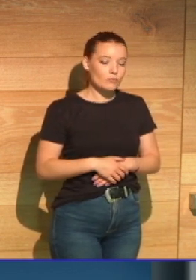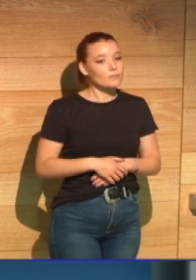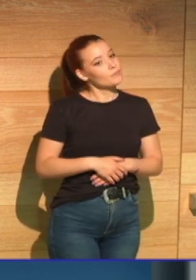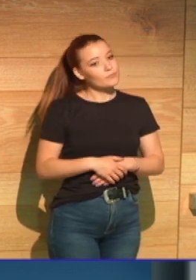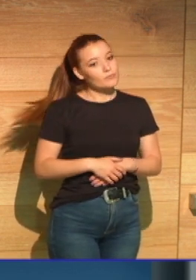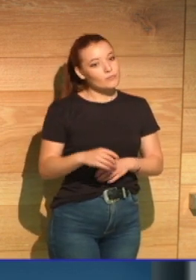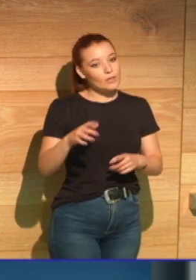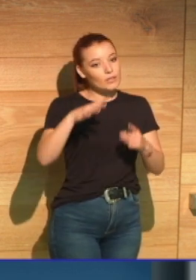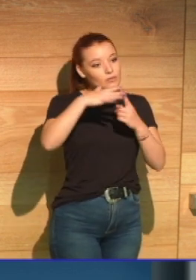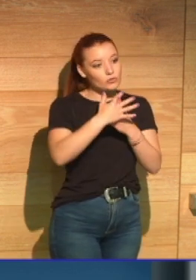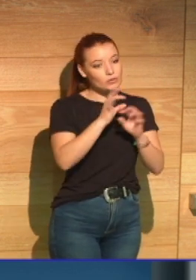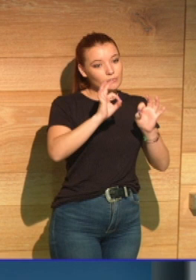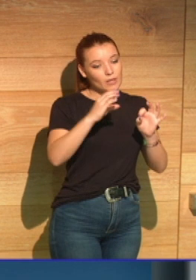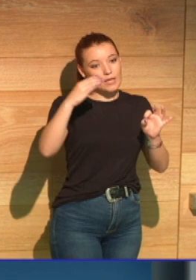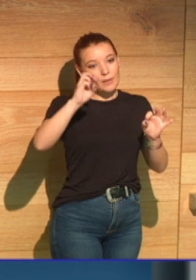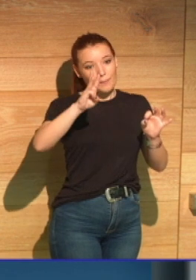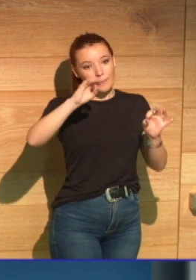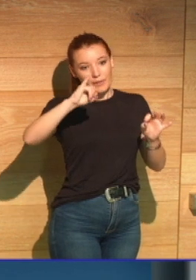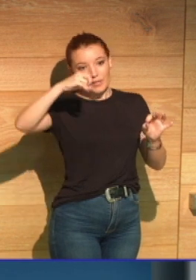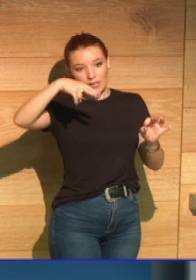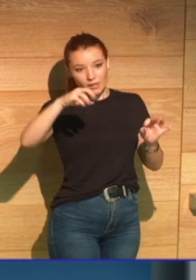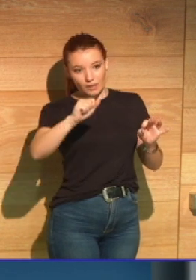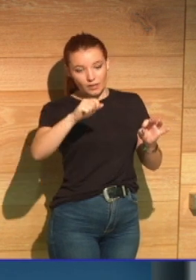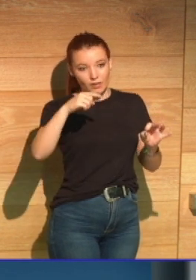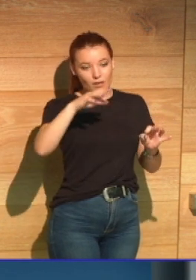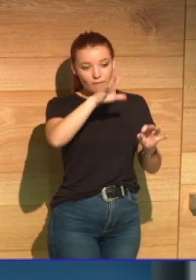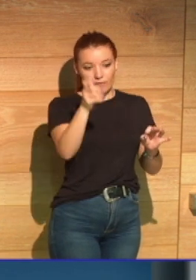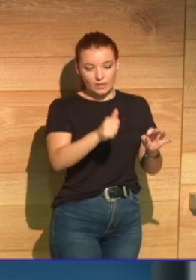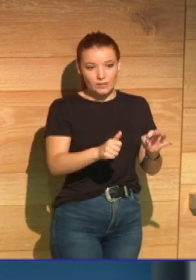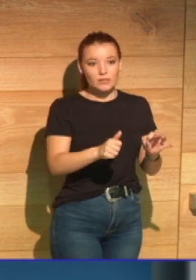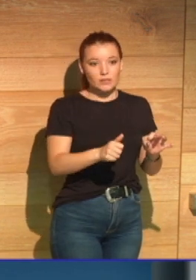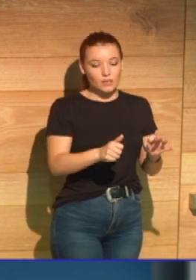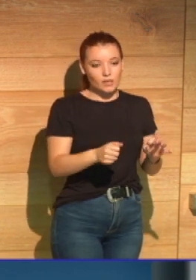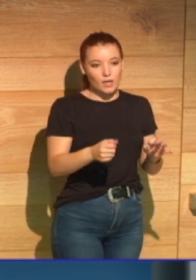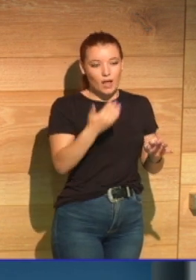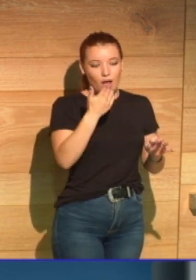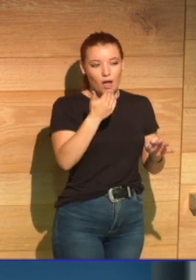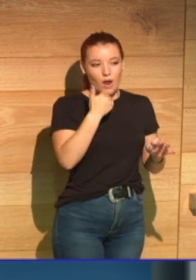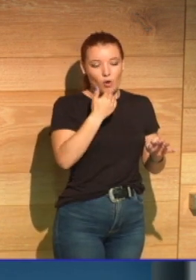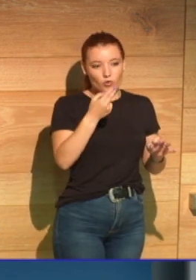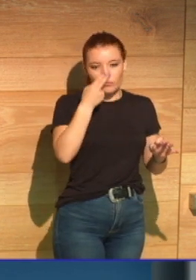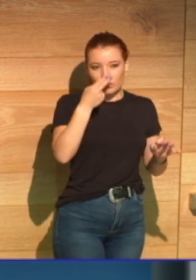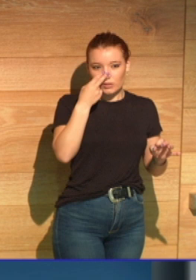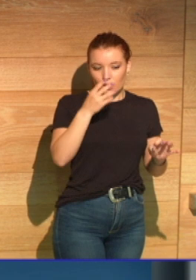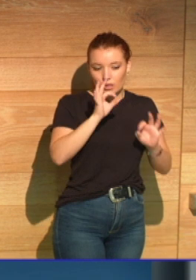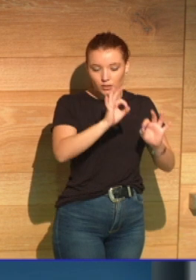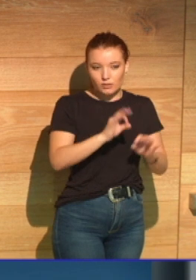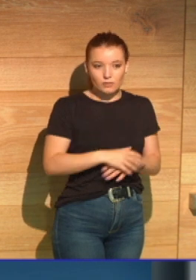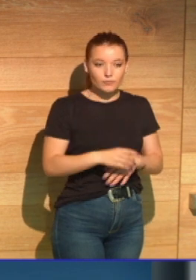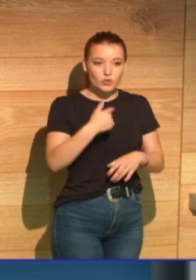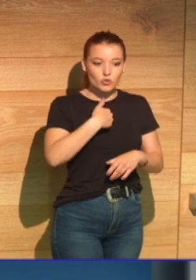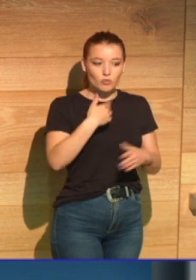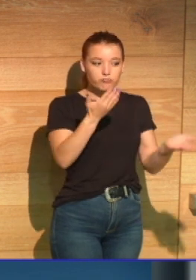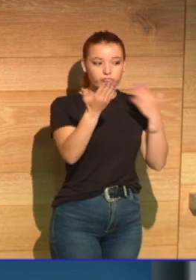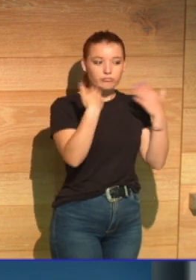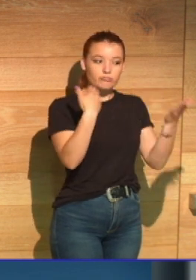El caso de Pina, la Pinacoteca de Sao Paulo en Brasil, es uno de los casos más interesantes que yo quería dialogar con